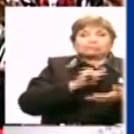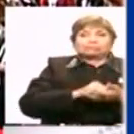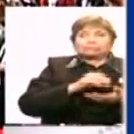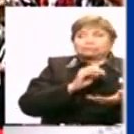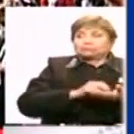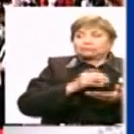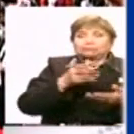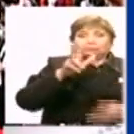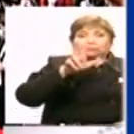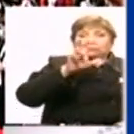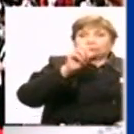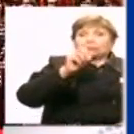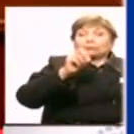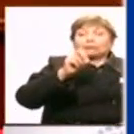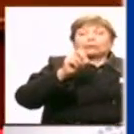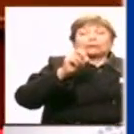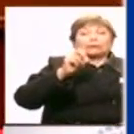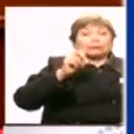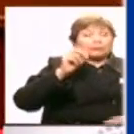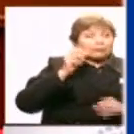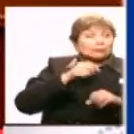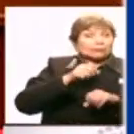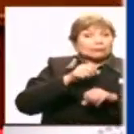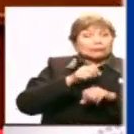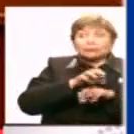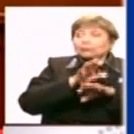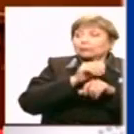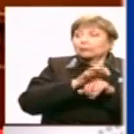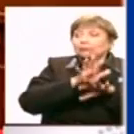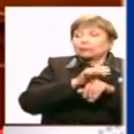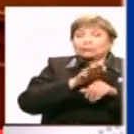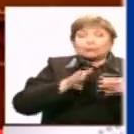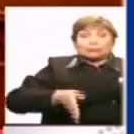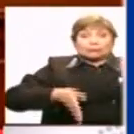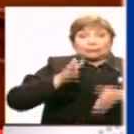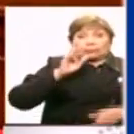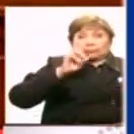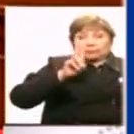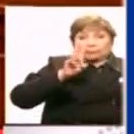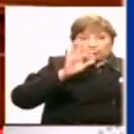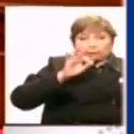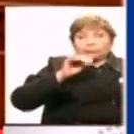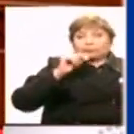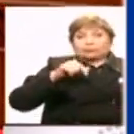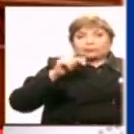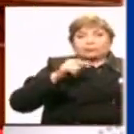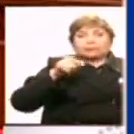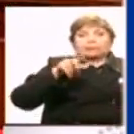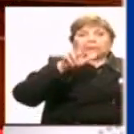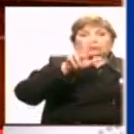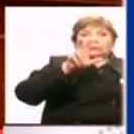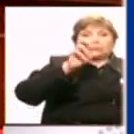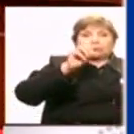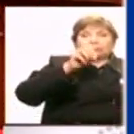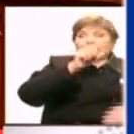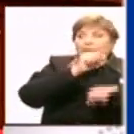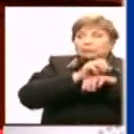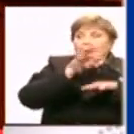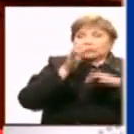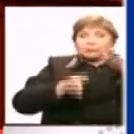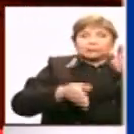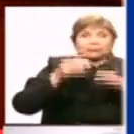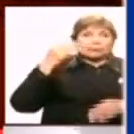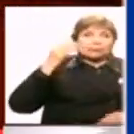garantizar la vacunación, que sea más eficiente de lo que ya es. Lo número dos es, de todas maneras, la reactivación económica. Eso es urgente,